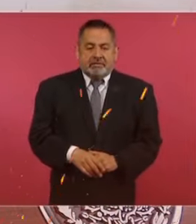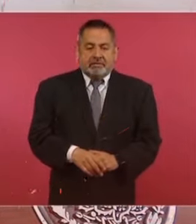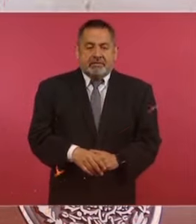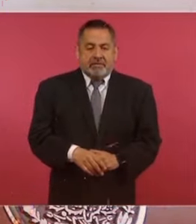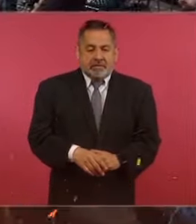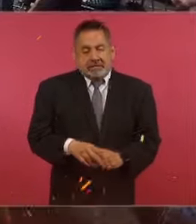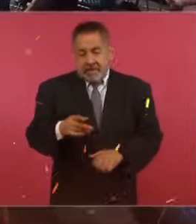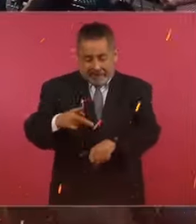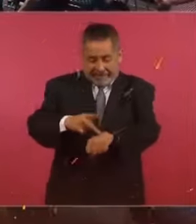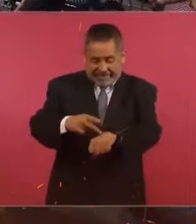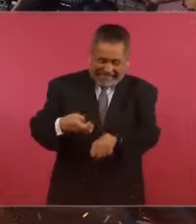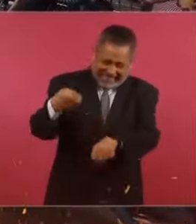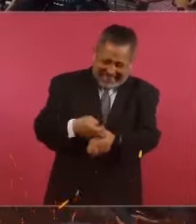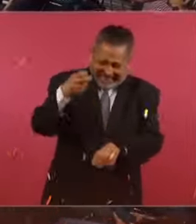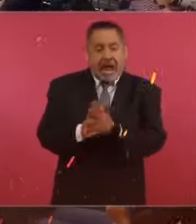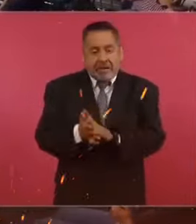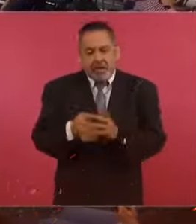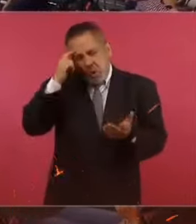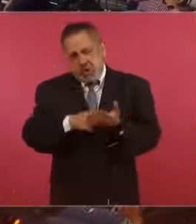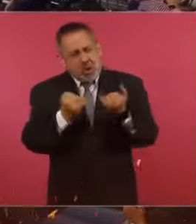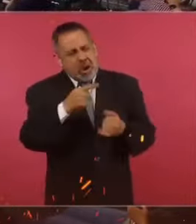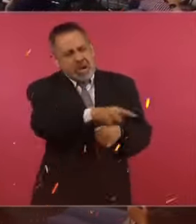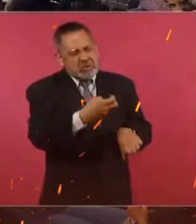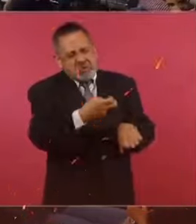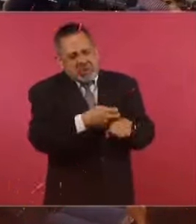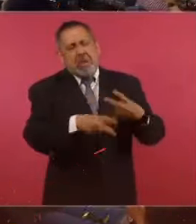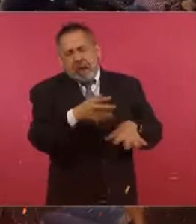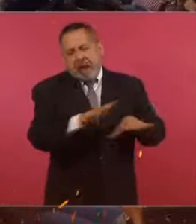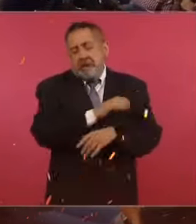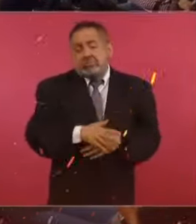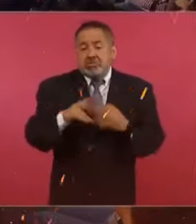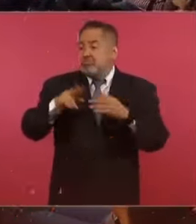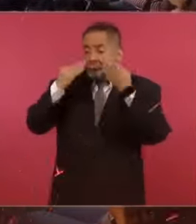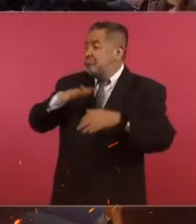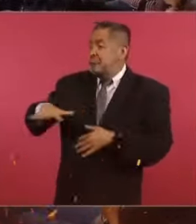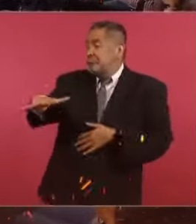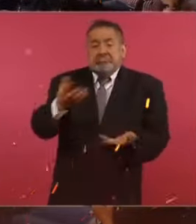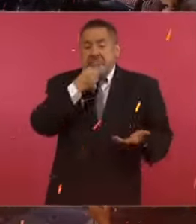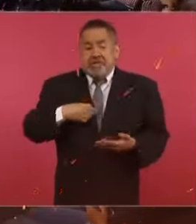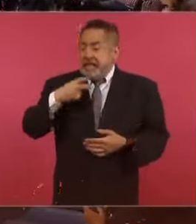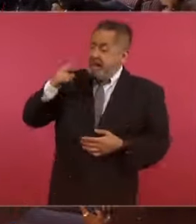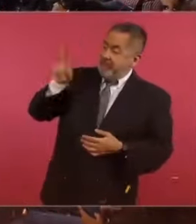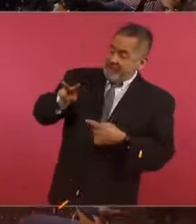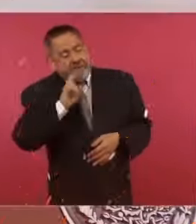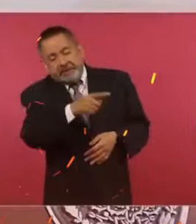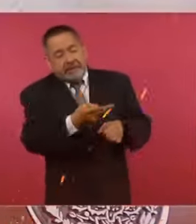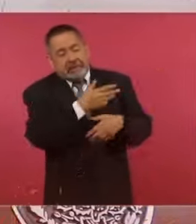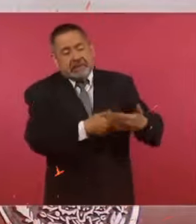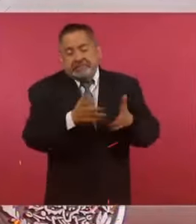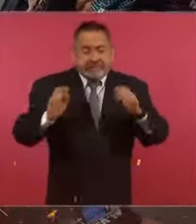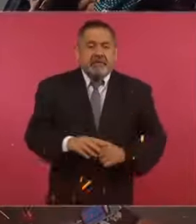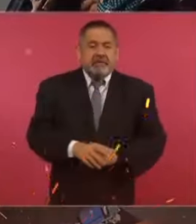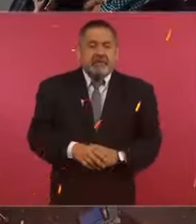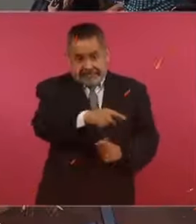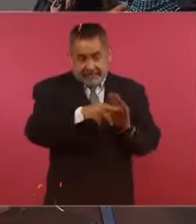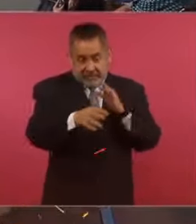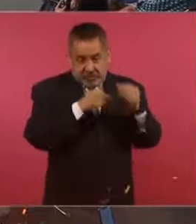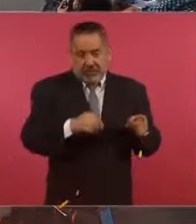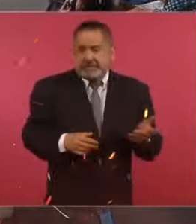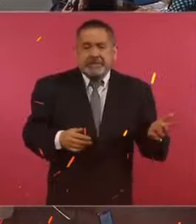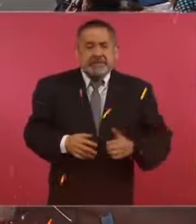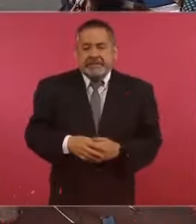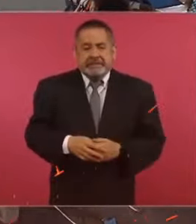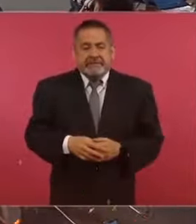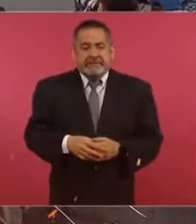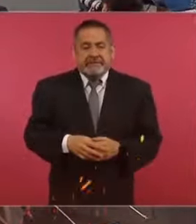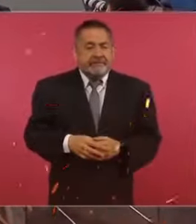Porque hasta las piedras cambian, de modo de parecer. Y la realidad siempre se impone. Y la verdad siempre se abre paso. Porque además, ya esto, pues